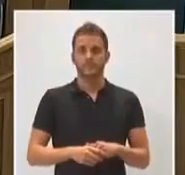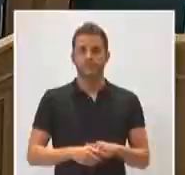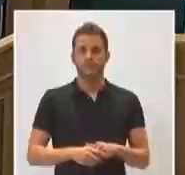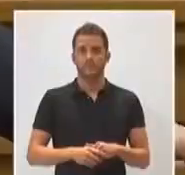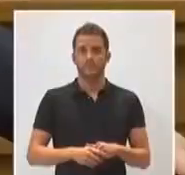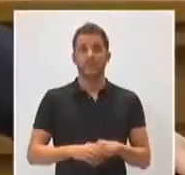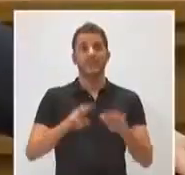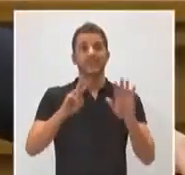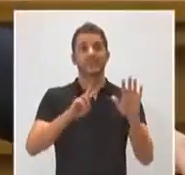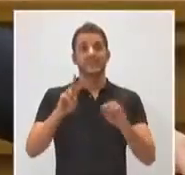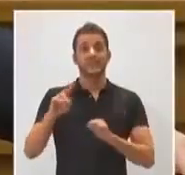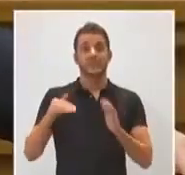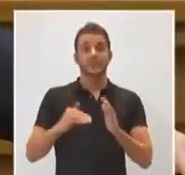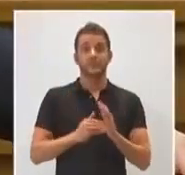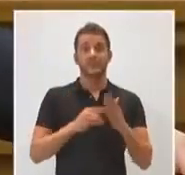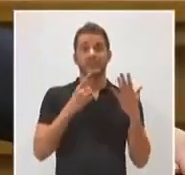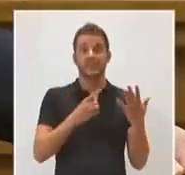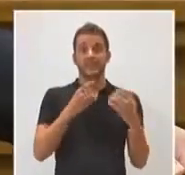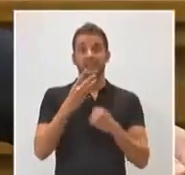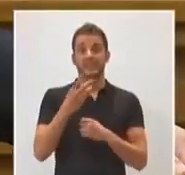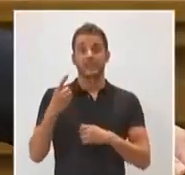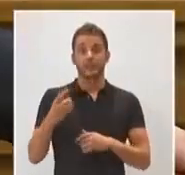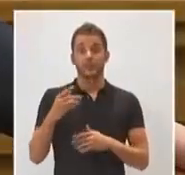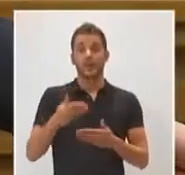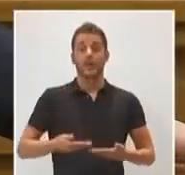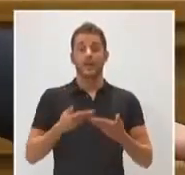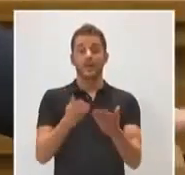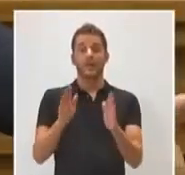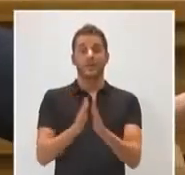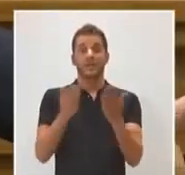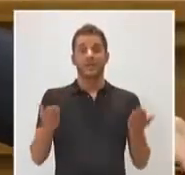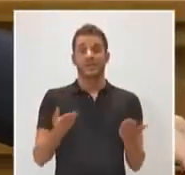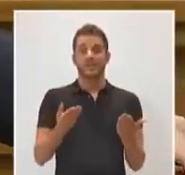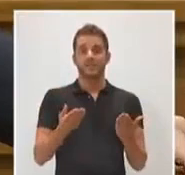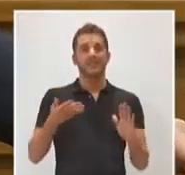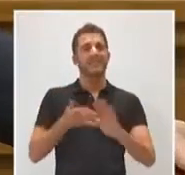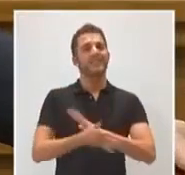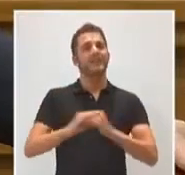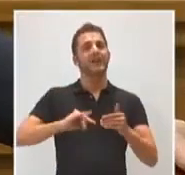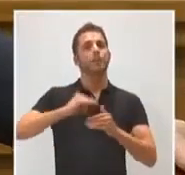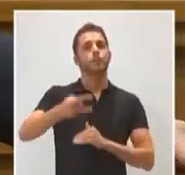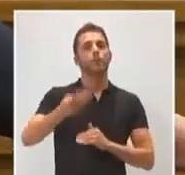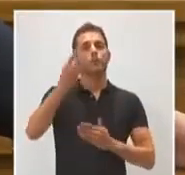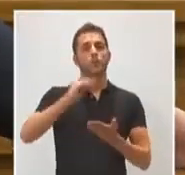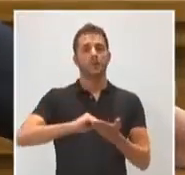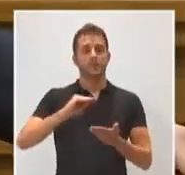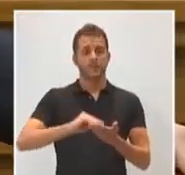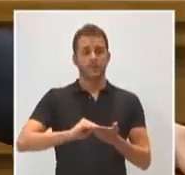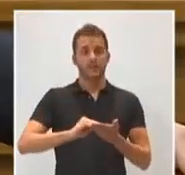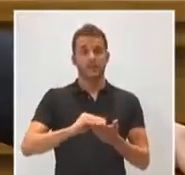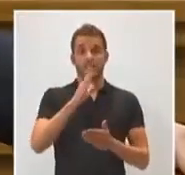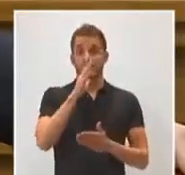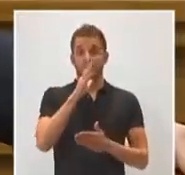72 mil 631 ayudas de libros de texto ni más ni menos cuatro veces cuatro veces más porque se llegaron